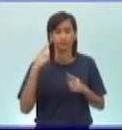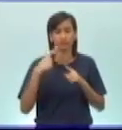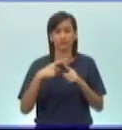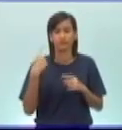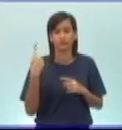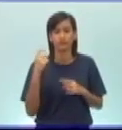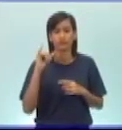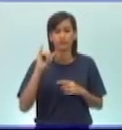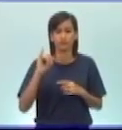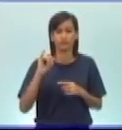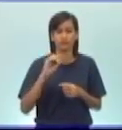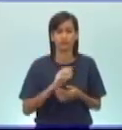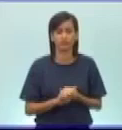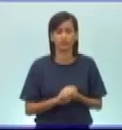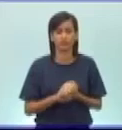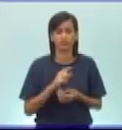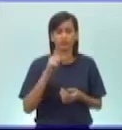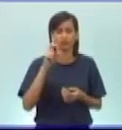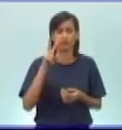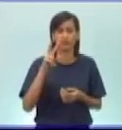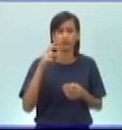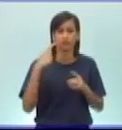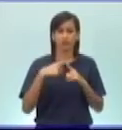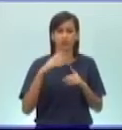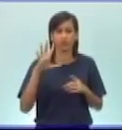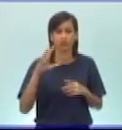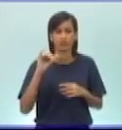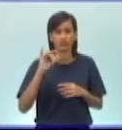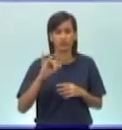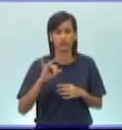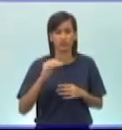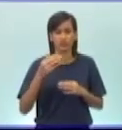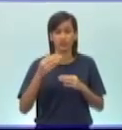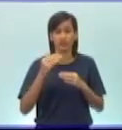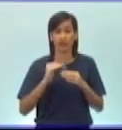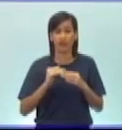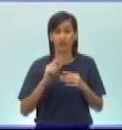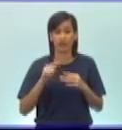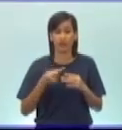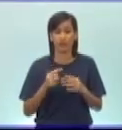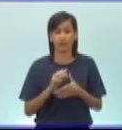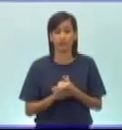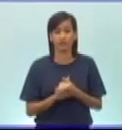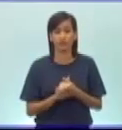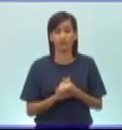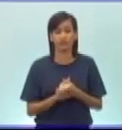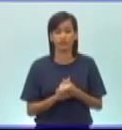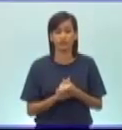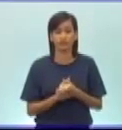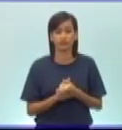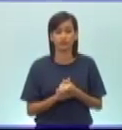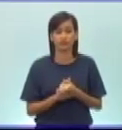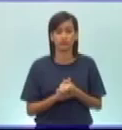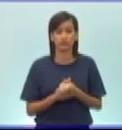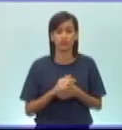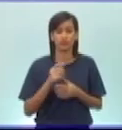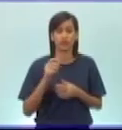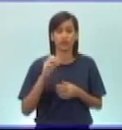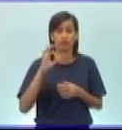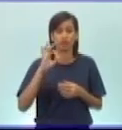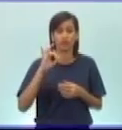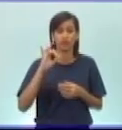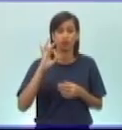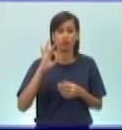6. 2 más 5 es 7, se baja la coma. 8 más 1 es 9, más